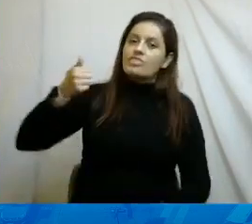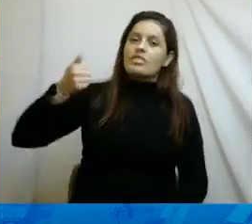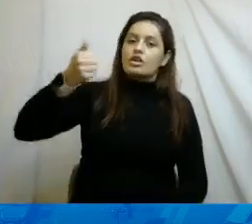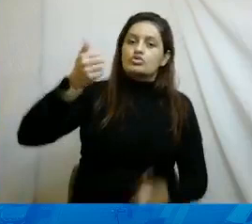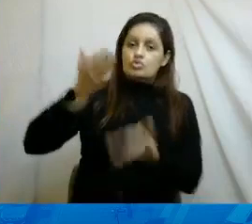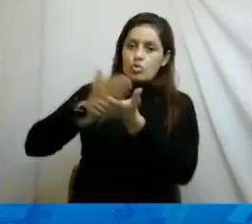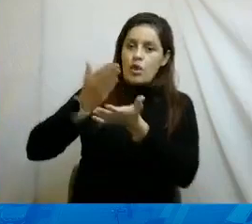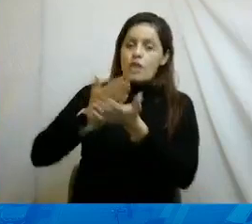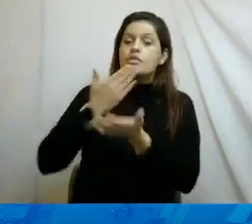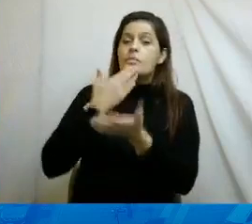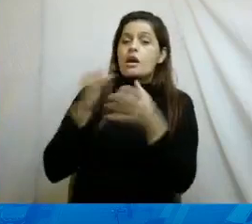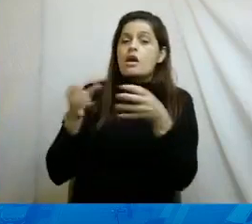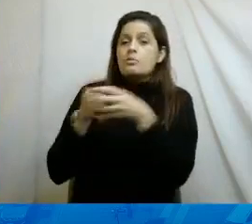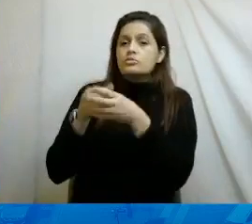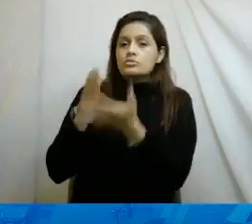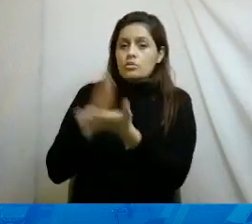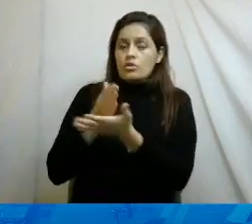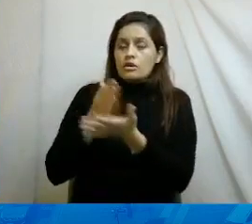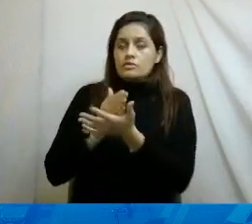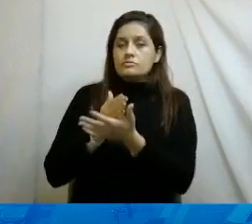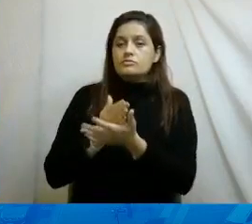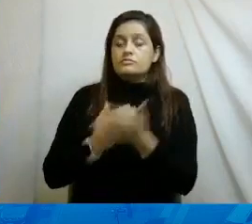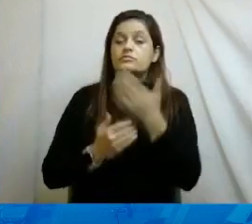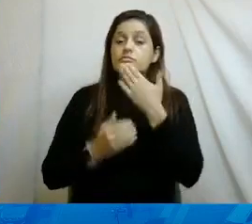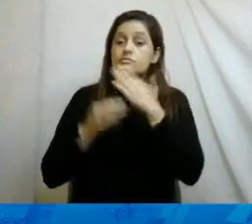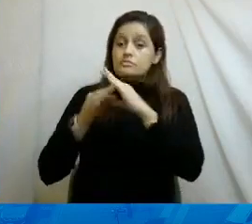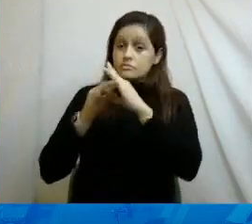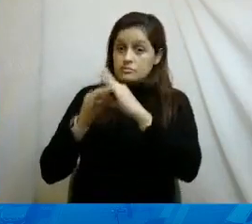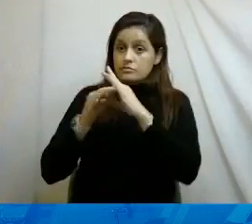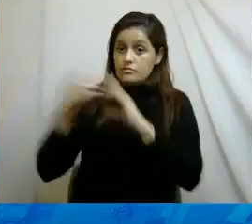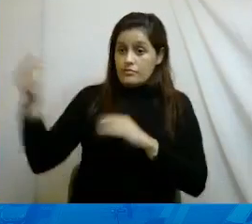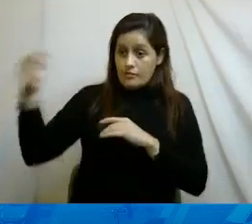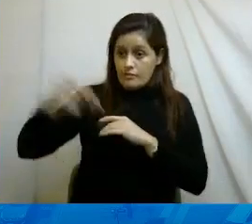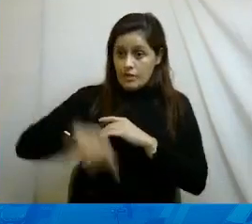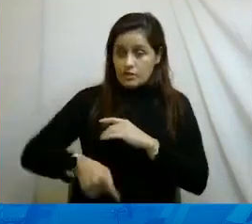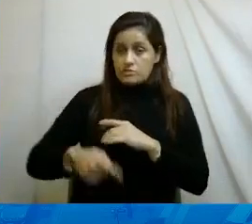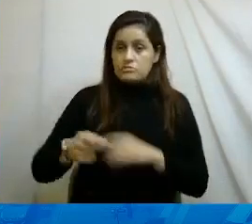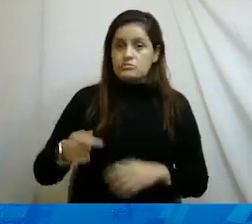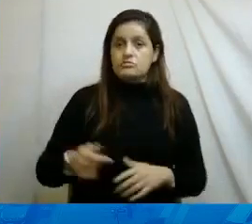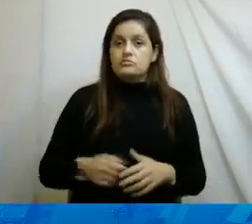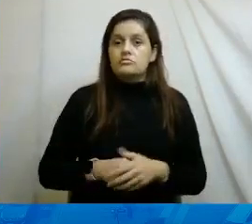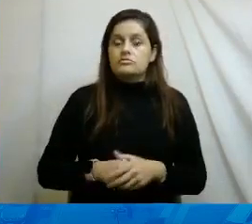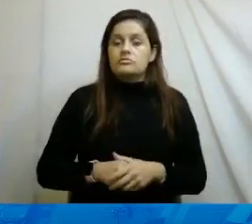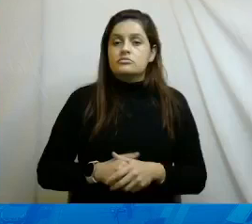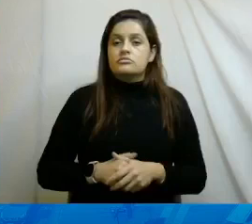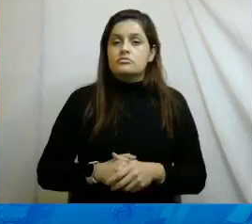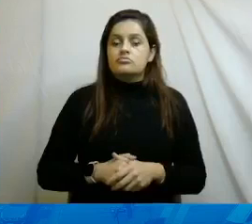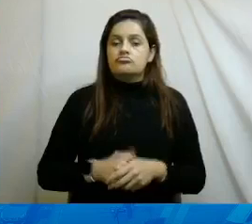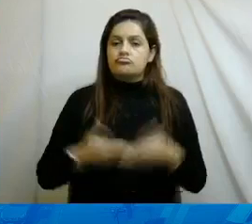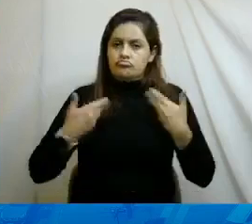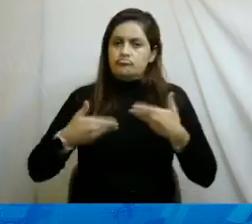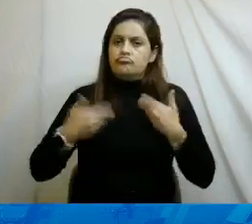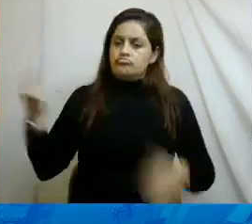de la escuela. Agradecerles también por la entereza y la energía